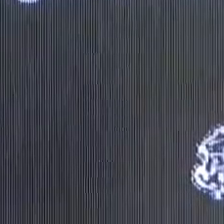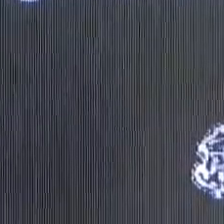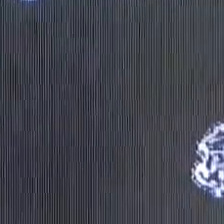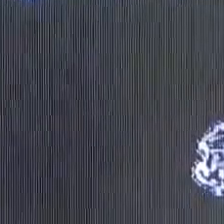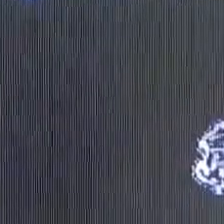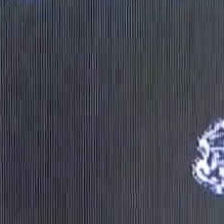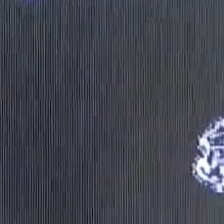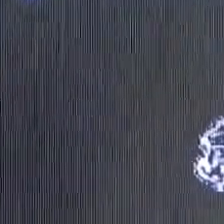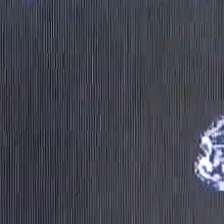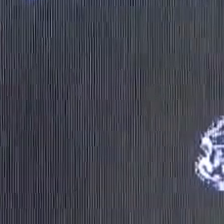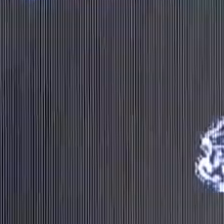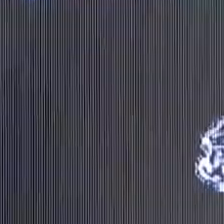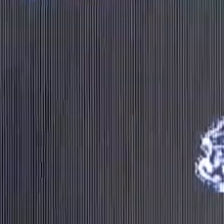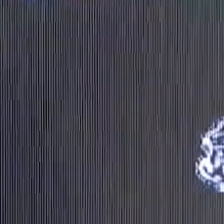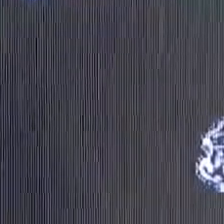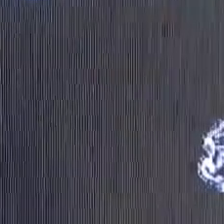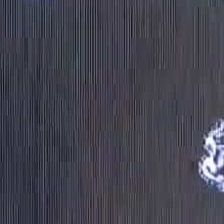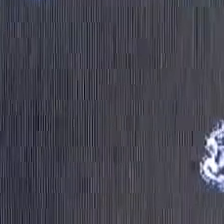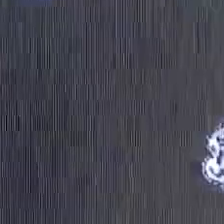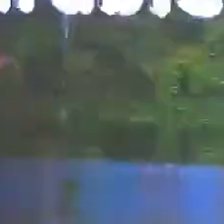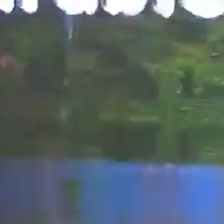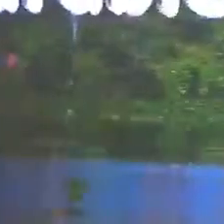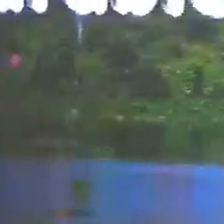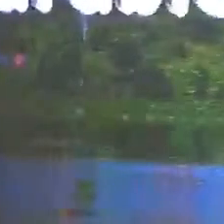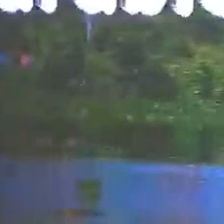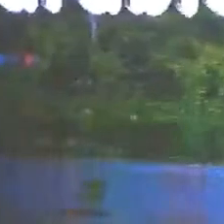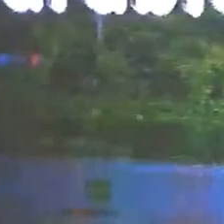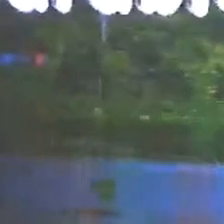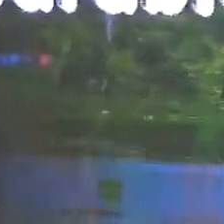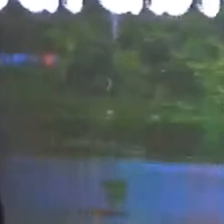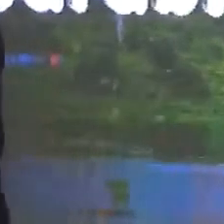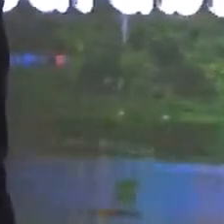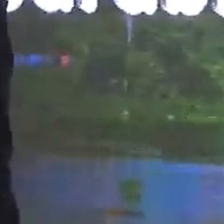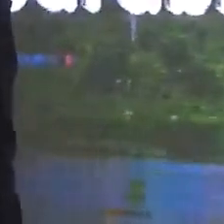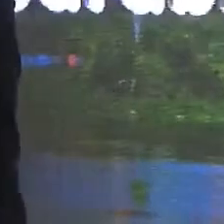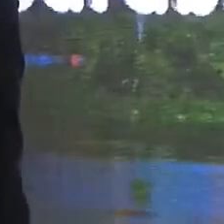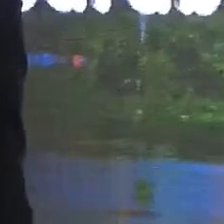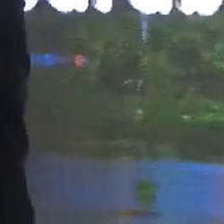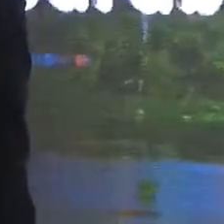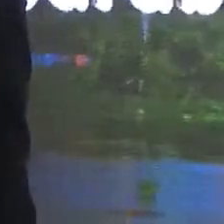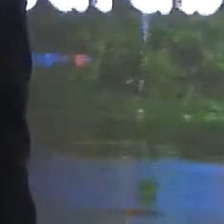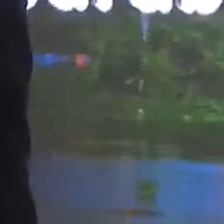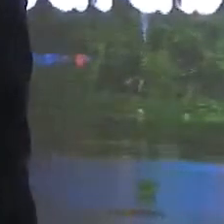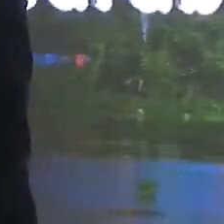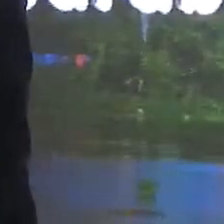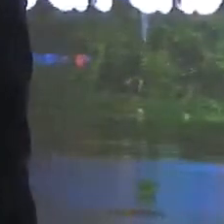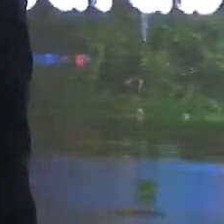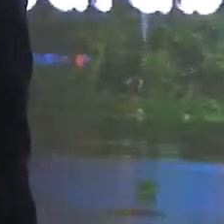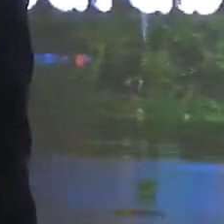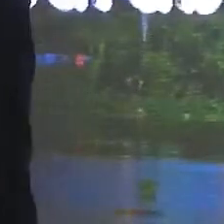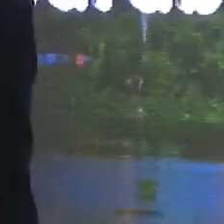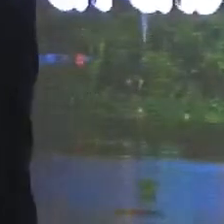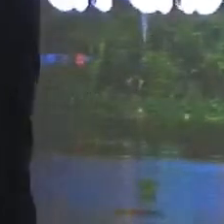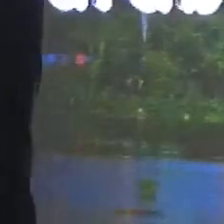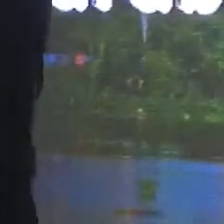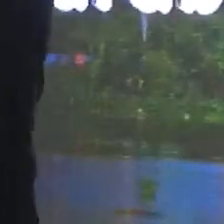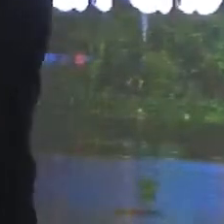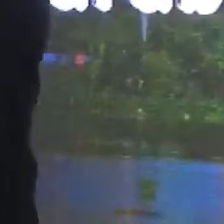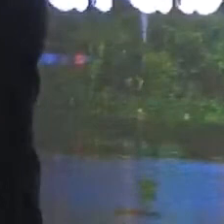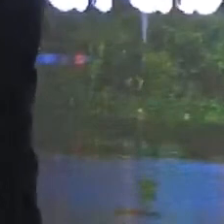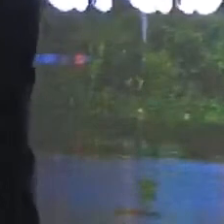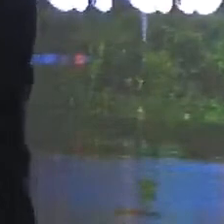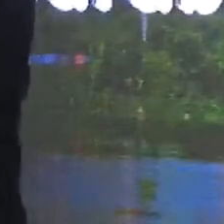Como decía Alejandro Char, se puso una paredilla al río y nos olvidamos que ahí estaba. Hoy tumbamos